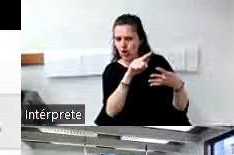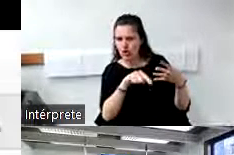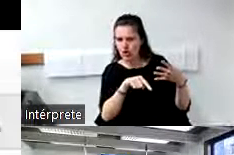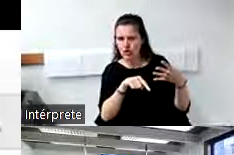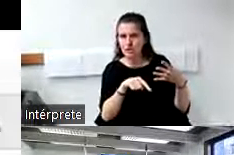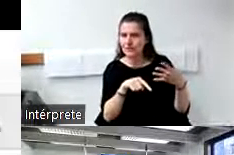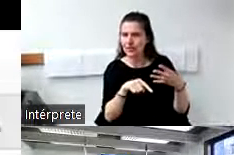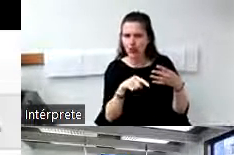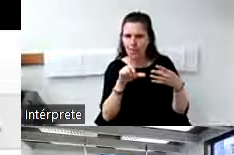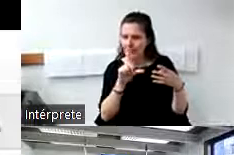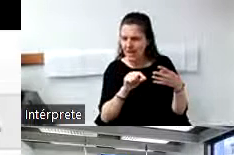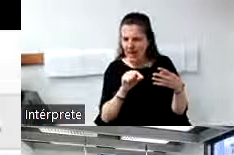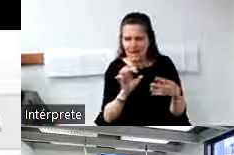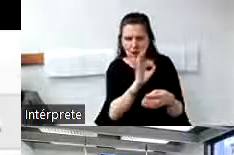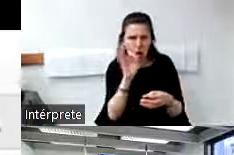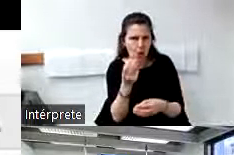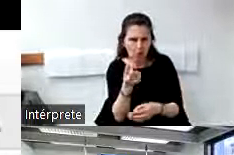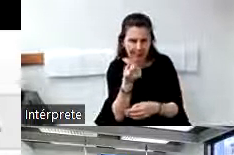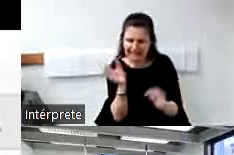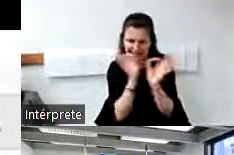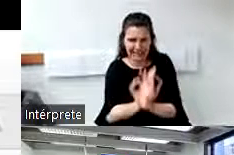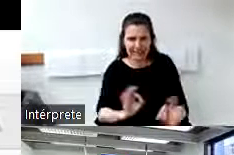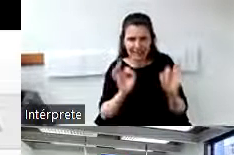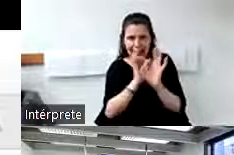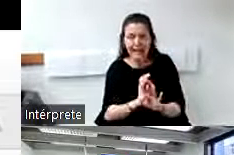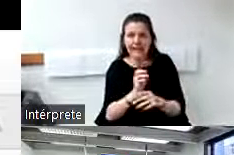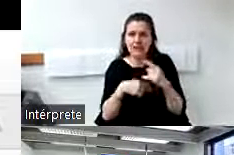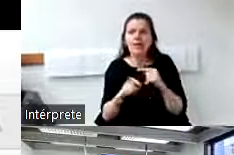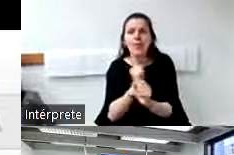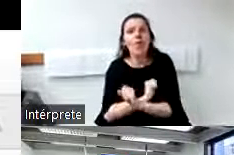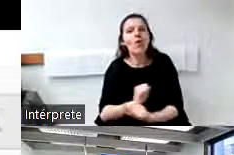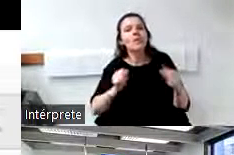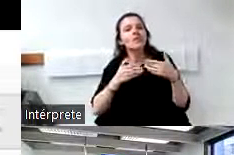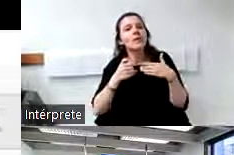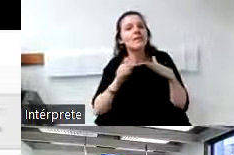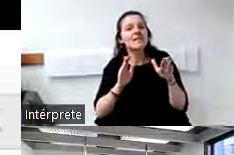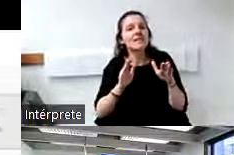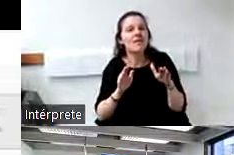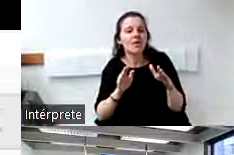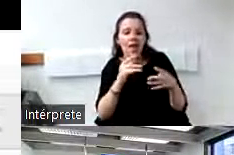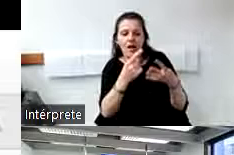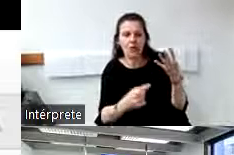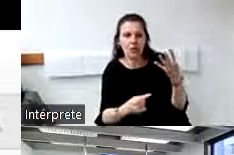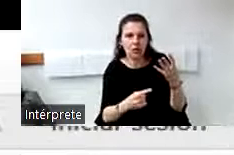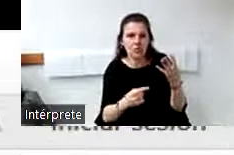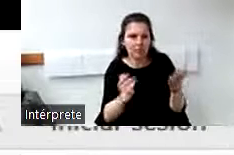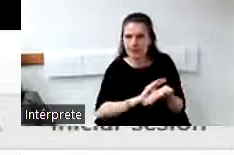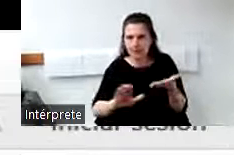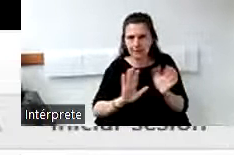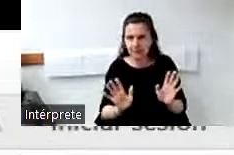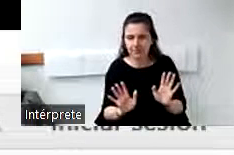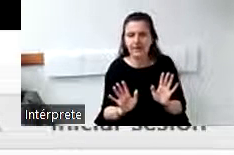mucha plata. Pero bueno, empecemos por las que no cuestan plata, que me parece que dependen de actitudes,